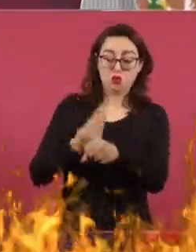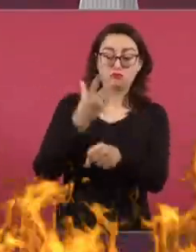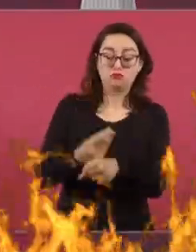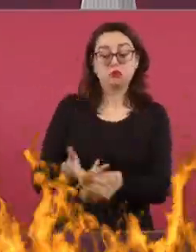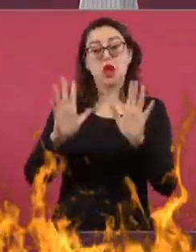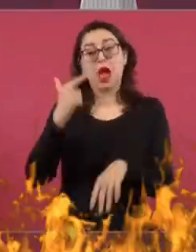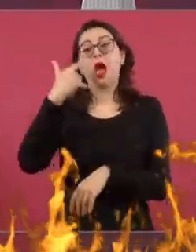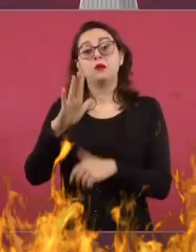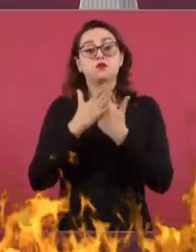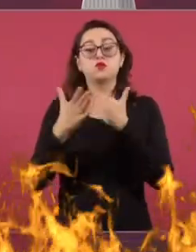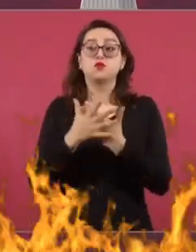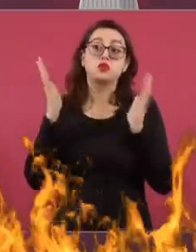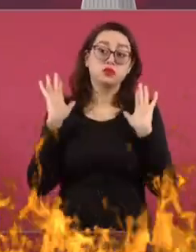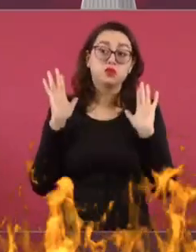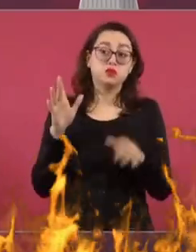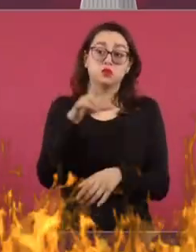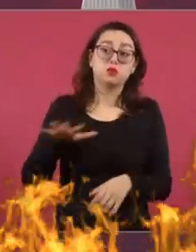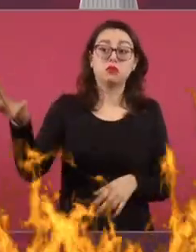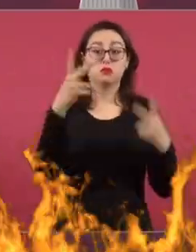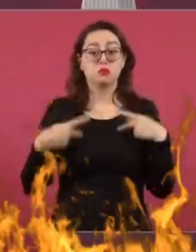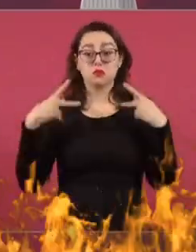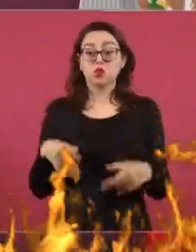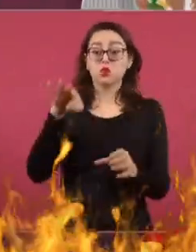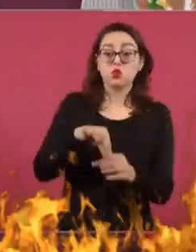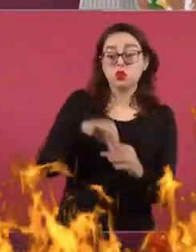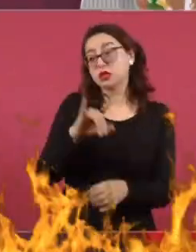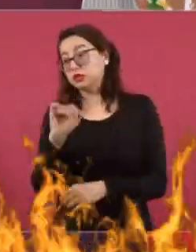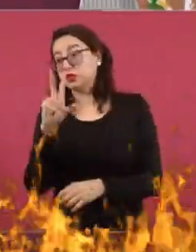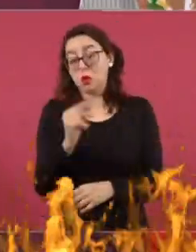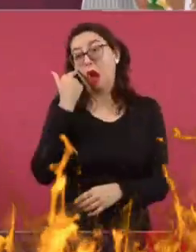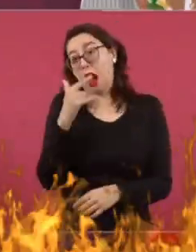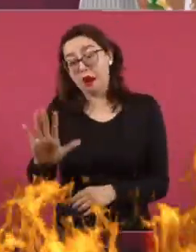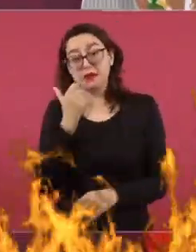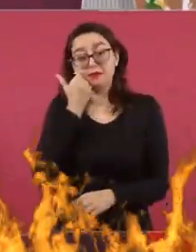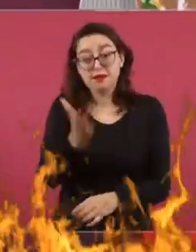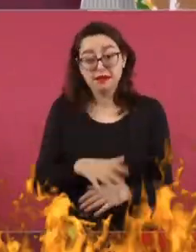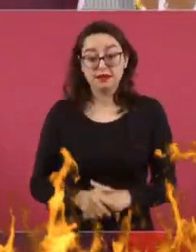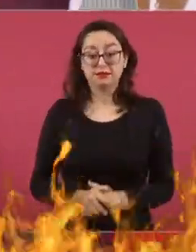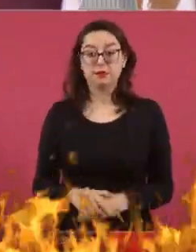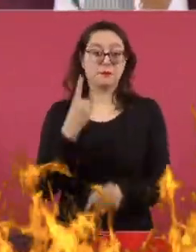pueblo el que va a decidir desde la votación. Y luego